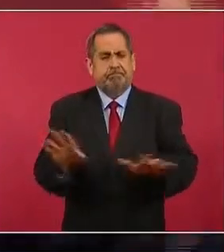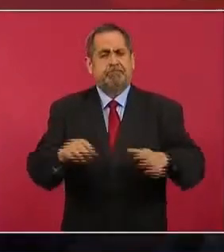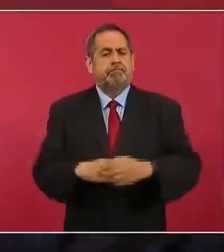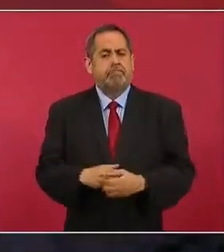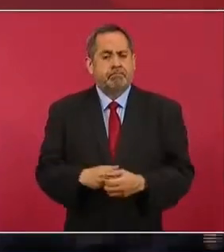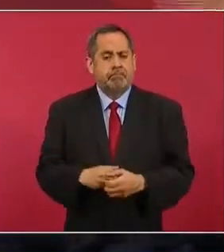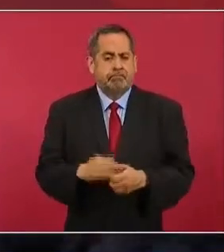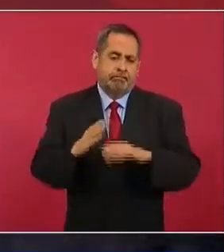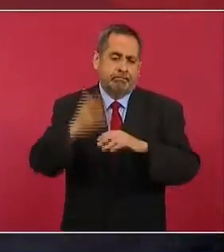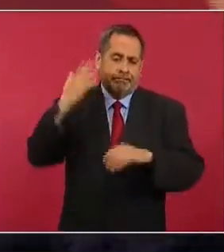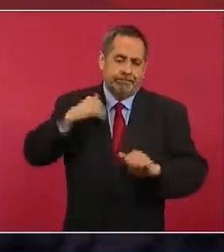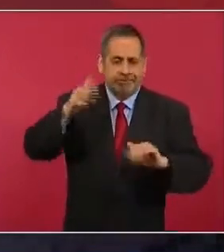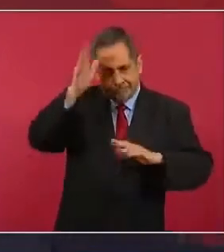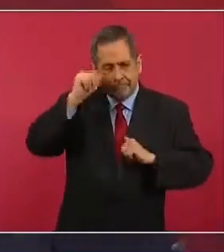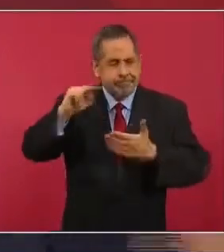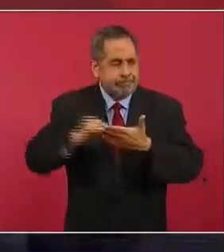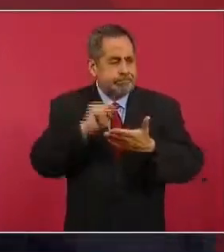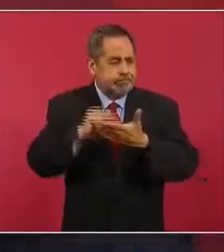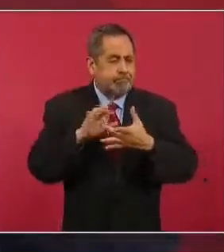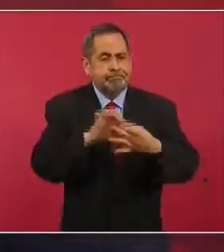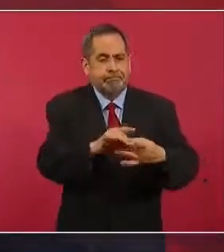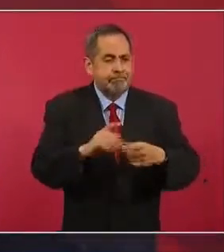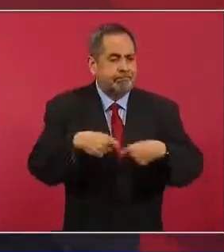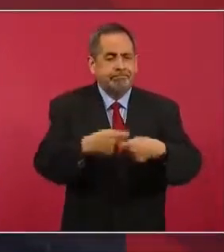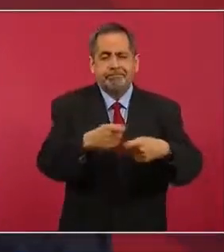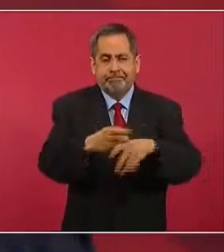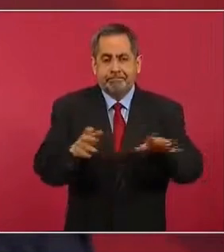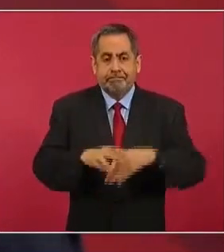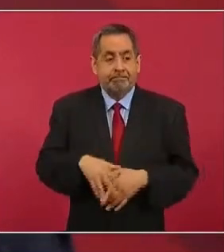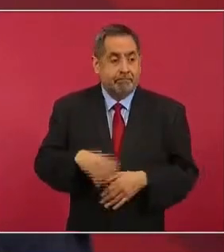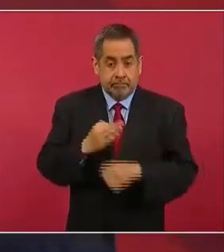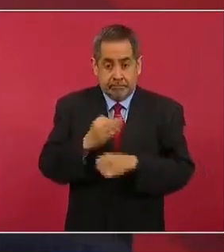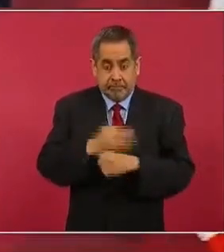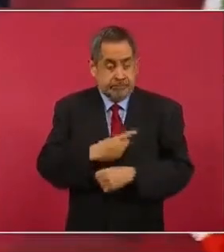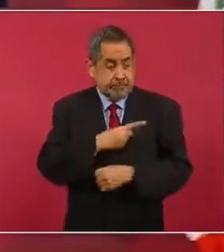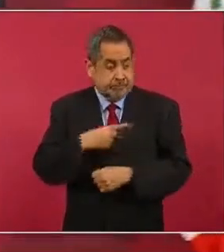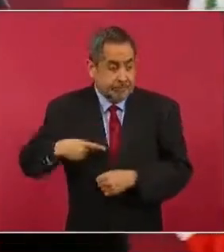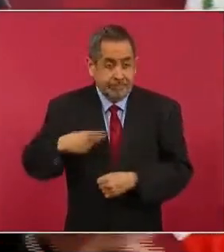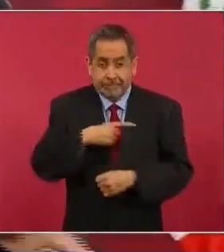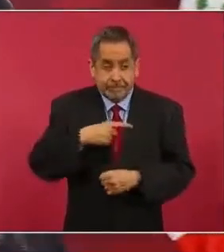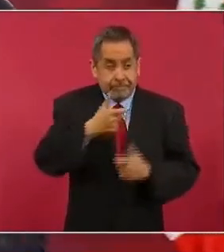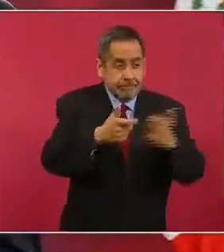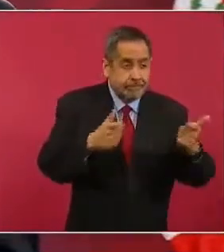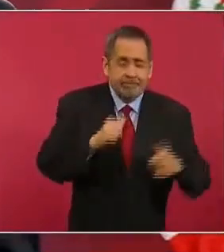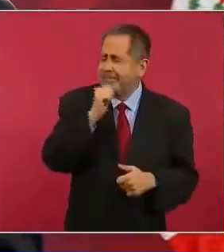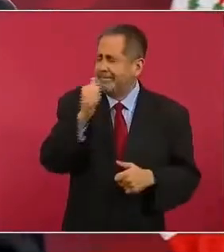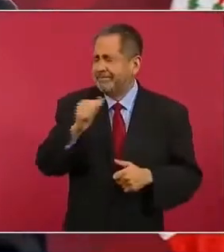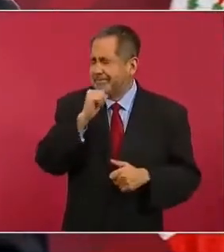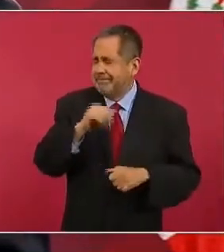por compromisos. No se le quedó a deber nada a nadie,